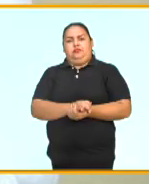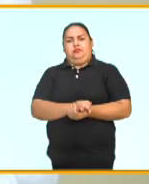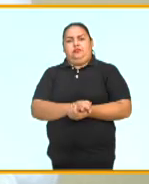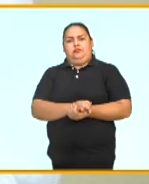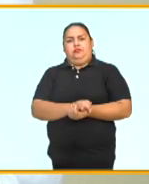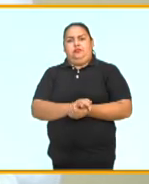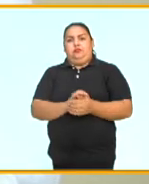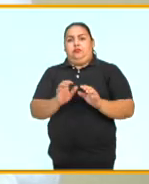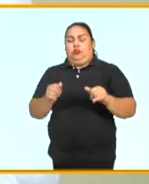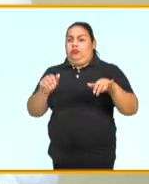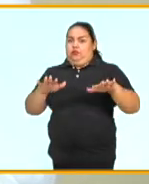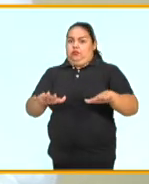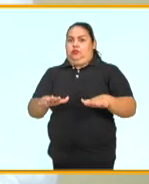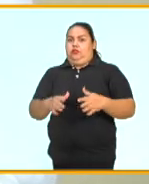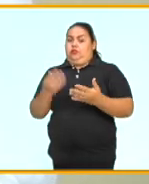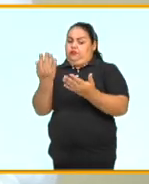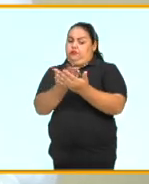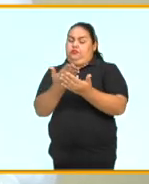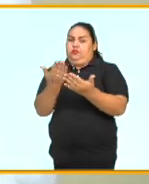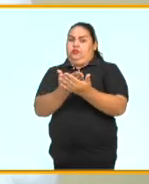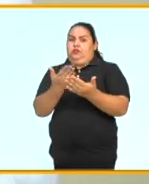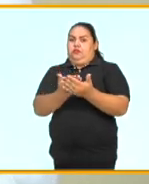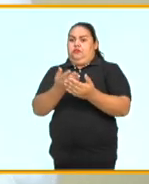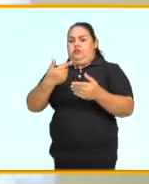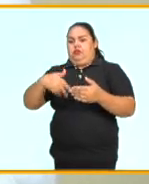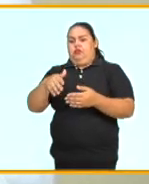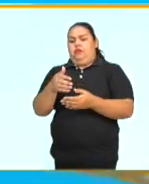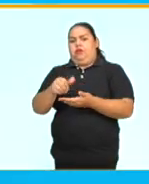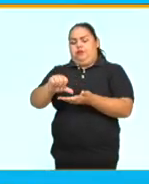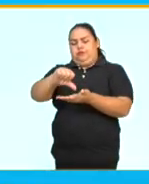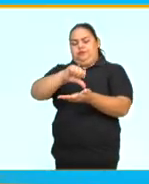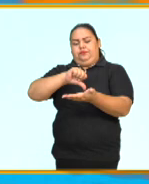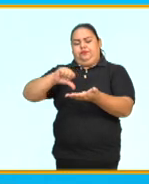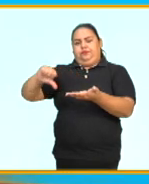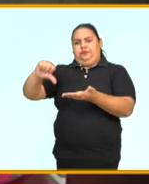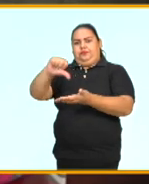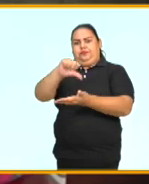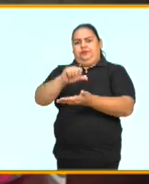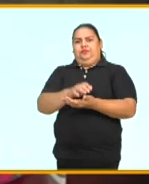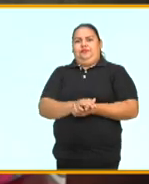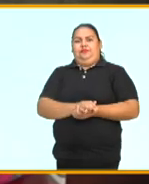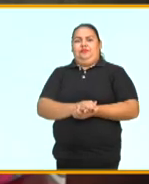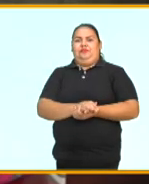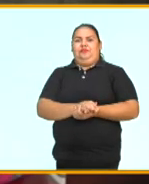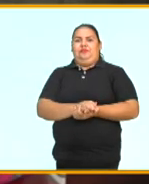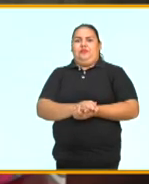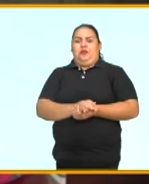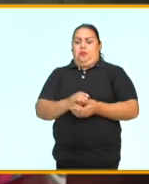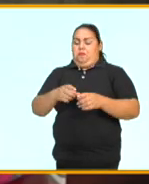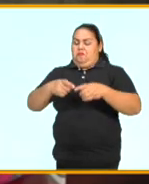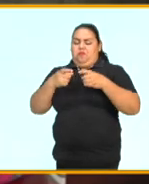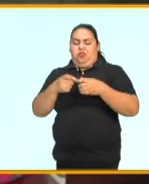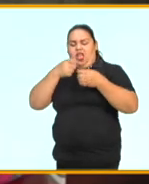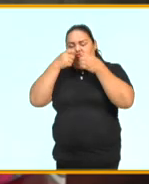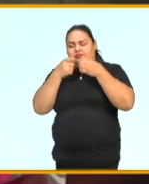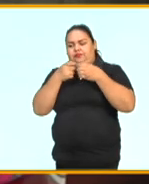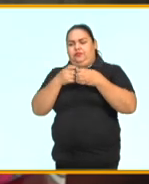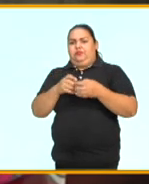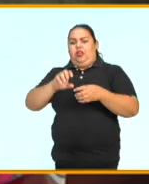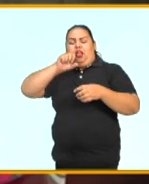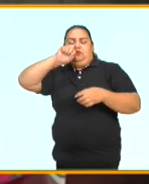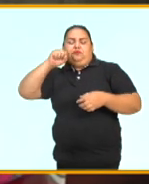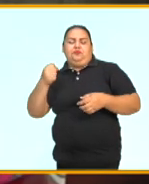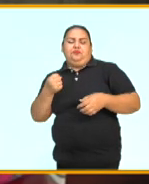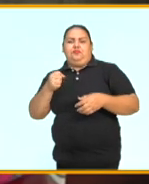Y ha estado recibiendo clases para elaborar pizza. Se toca pan, puine, pan